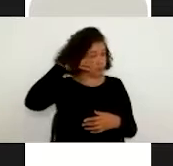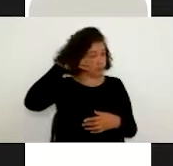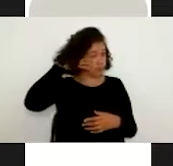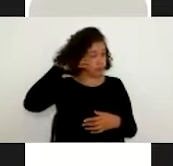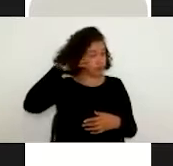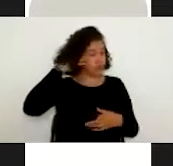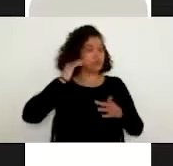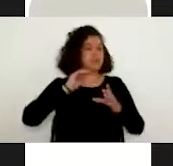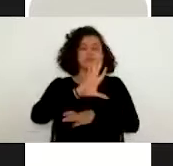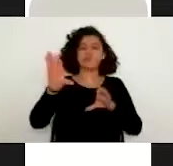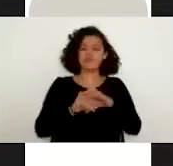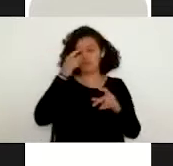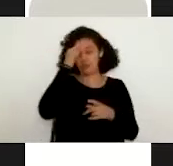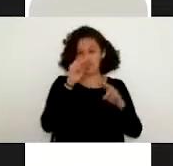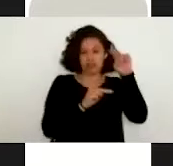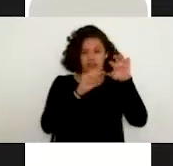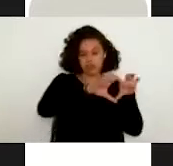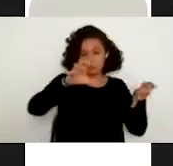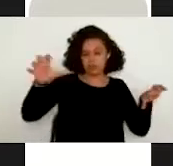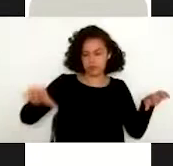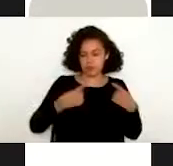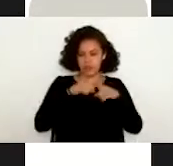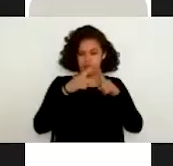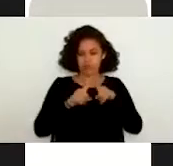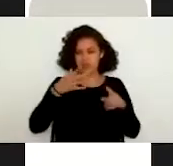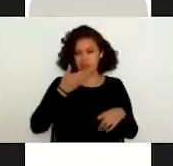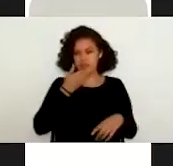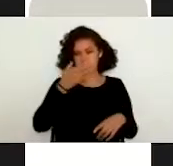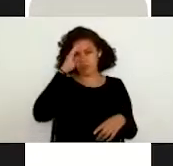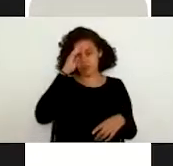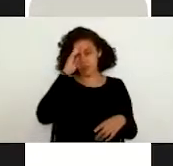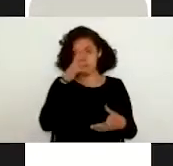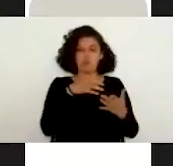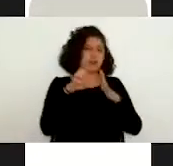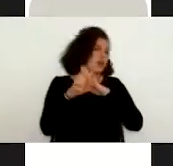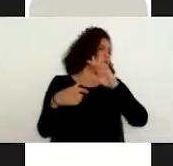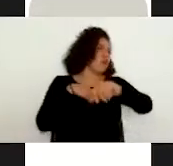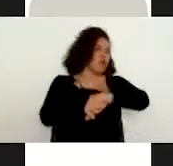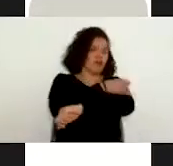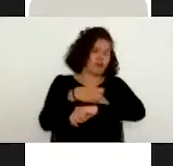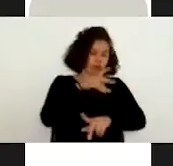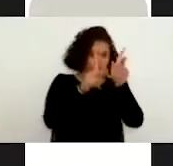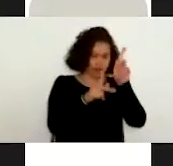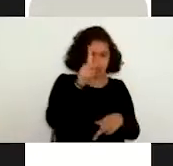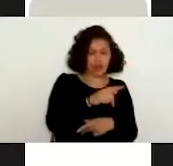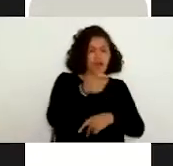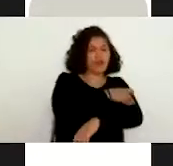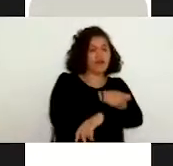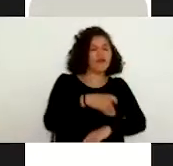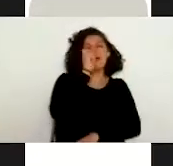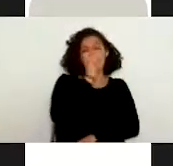planteando en mis objetivos, ¿no? Si yo estoy hablando de familia, entonces definir qué es